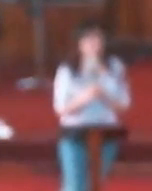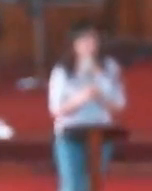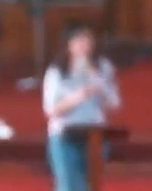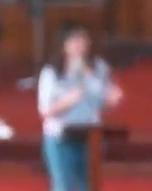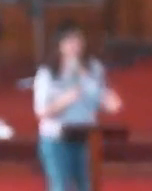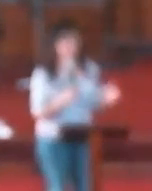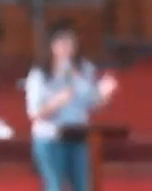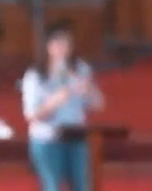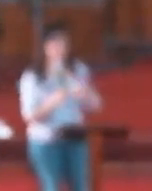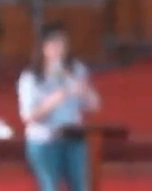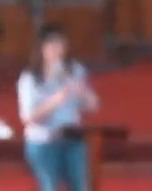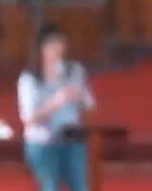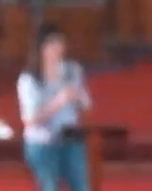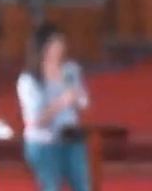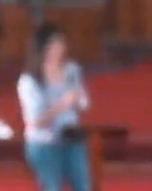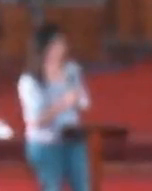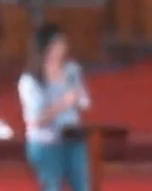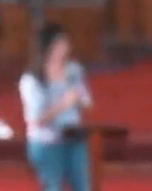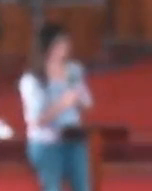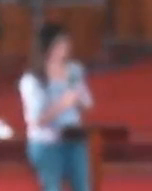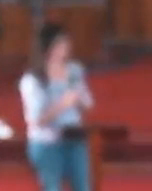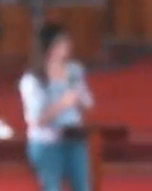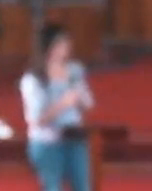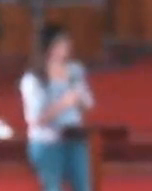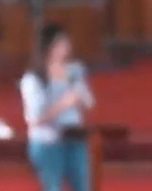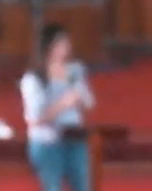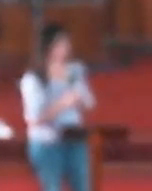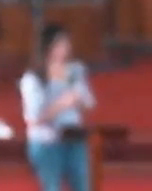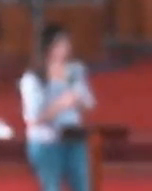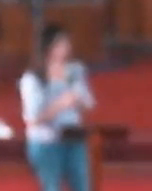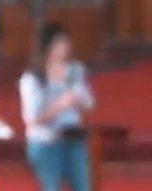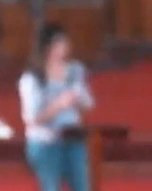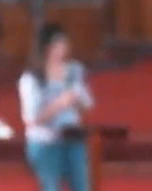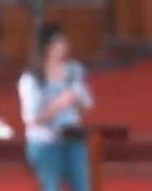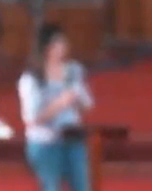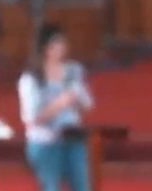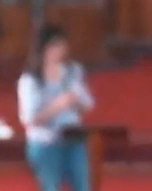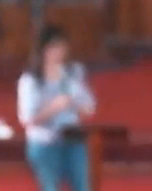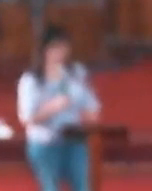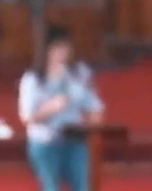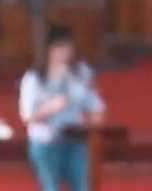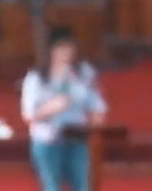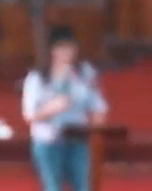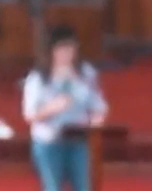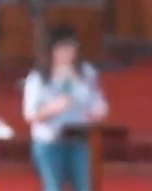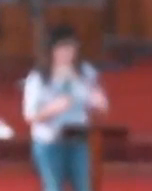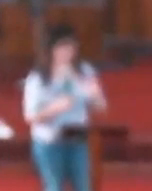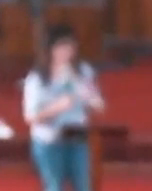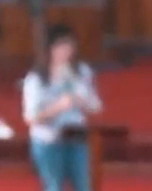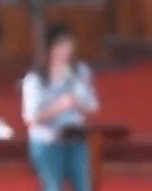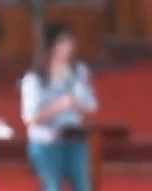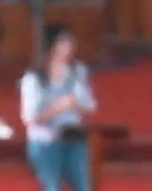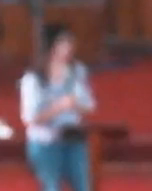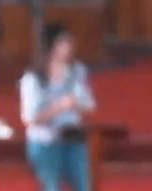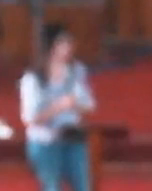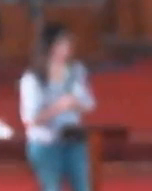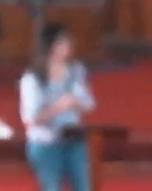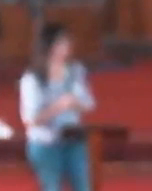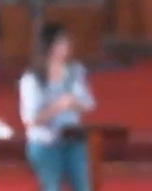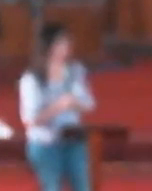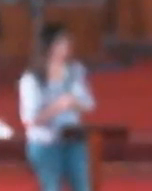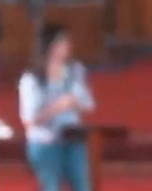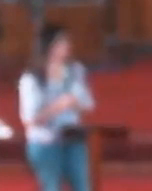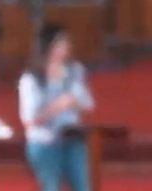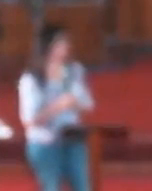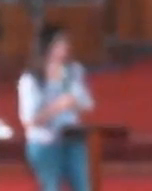ago regarding the devil and Jesus. El diablo llega con Jesús y le dice, oye, yo veo que tú creaste todas las cosas,